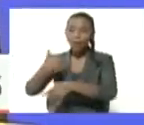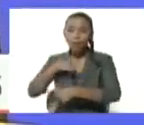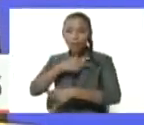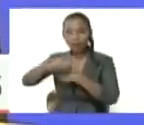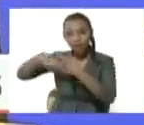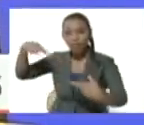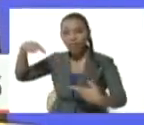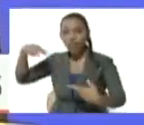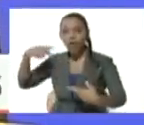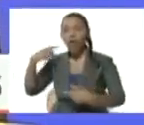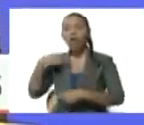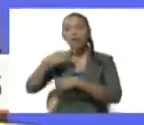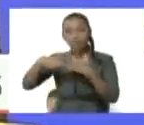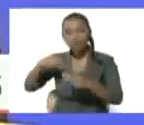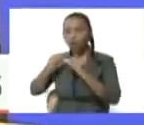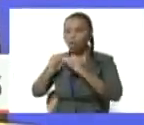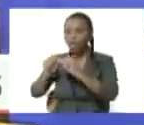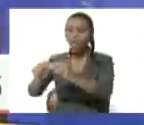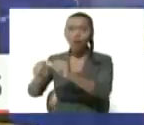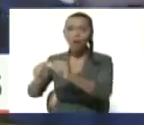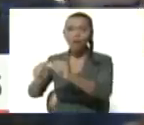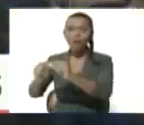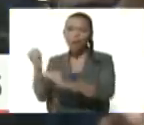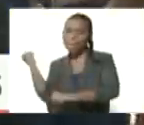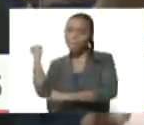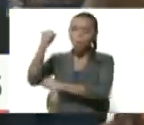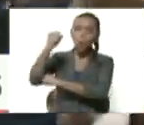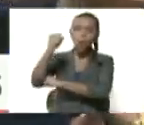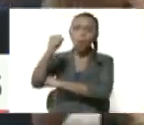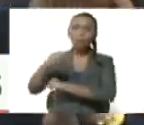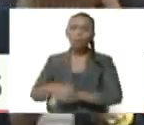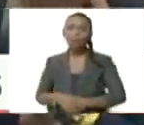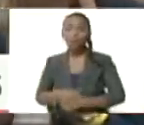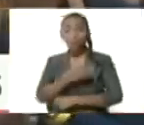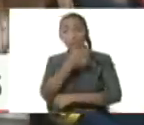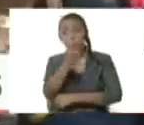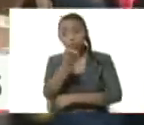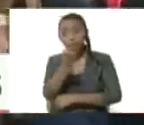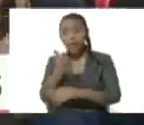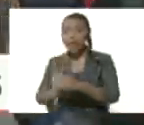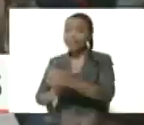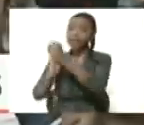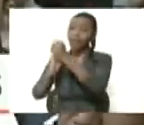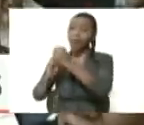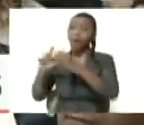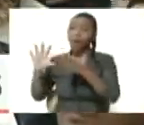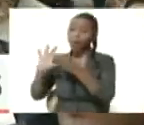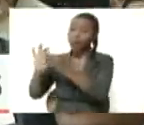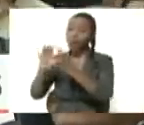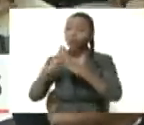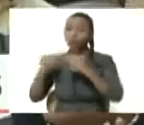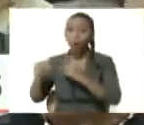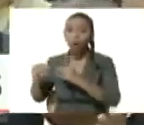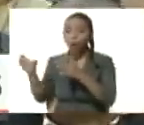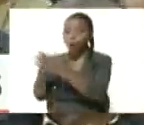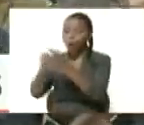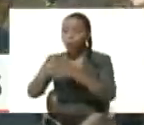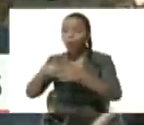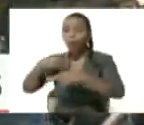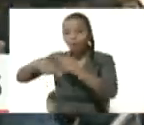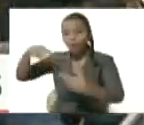revolución. Nuestra revolución seguirá venciendo con usted a la cabeza, con la unidad de todas las fuerzas revolucionarias, y